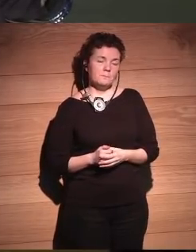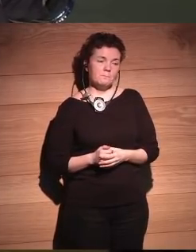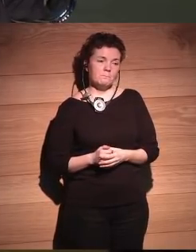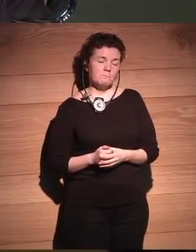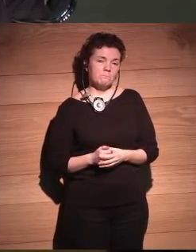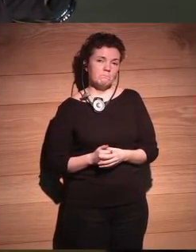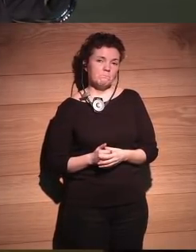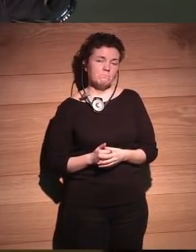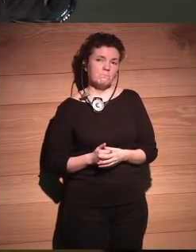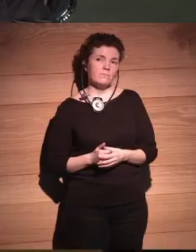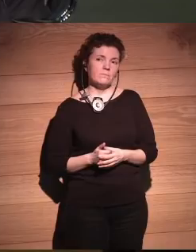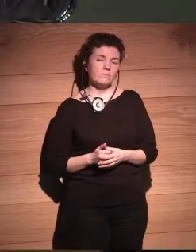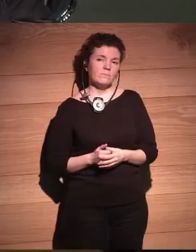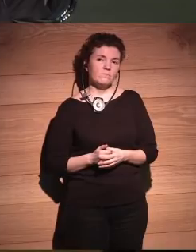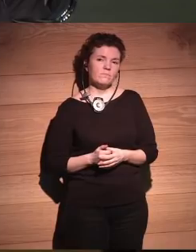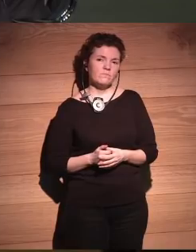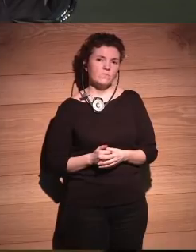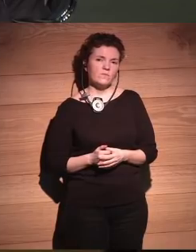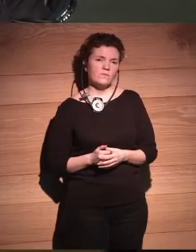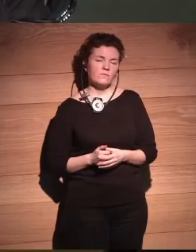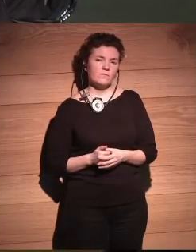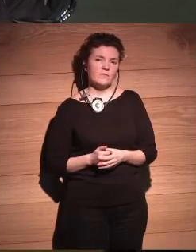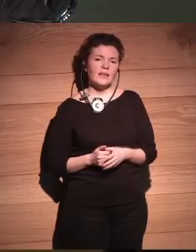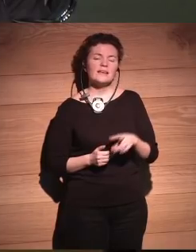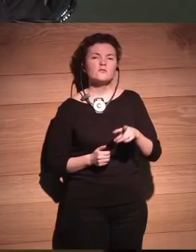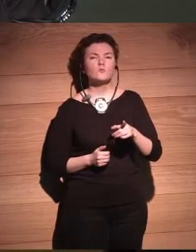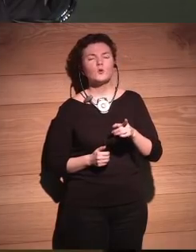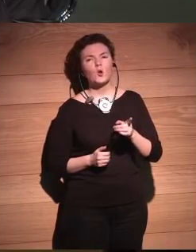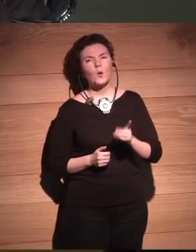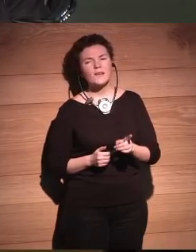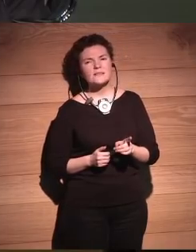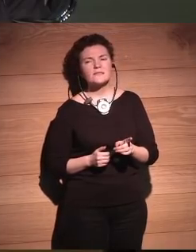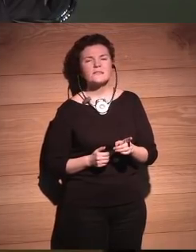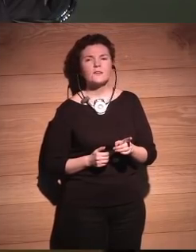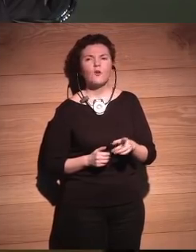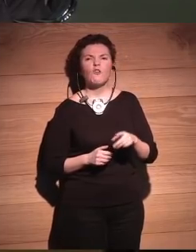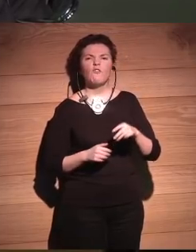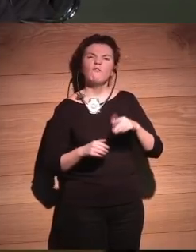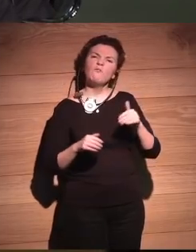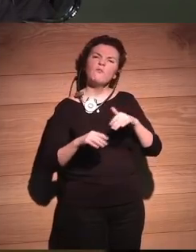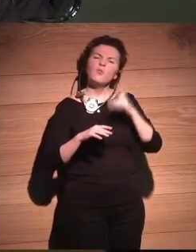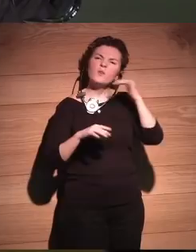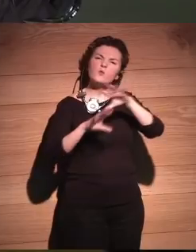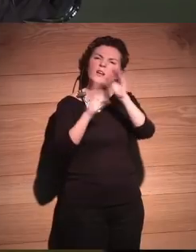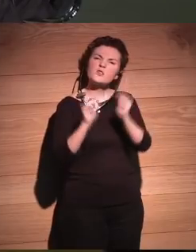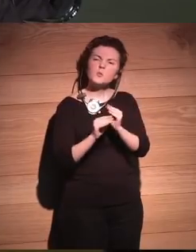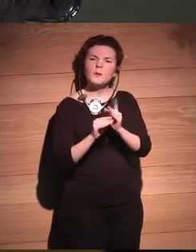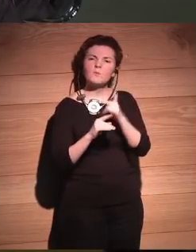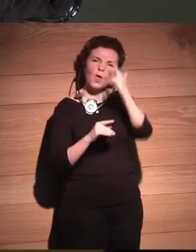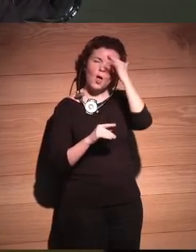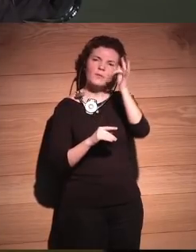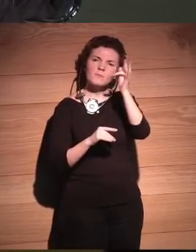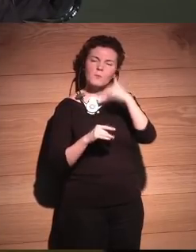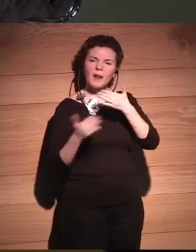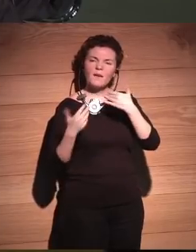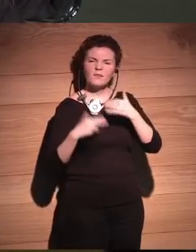Claro, no es it's not optimistic. No es un final muy optimista, ¿no? Para acabar la